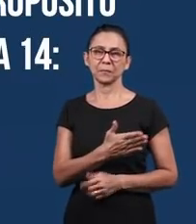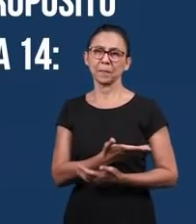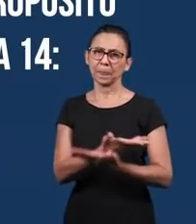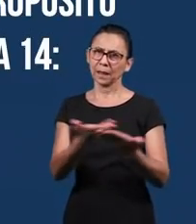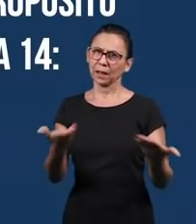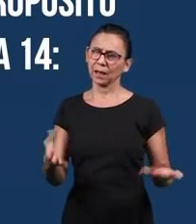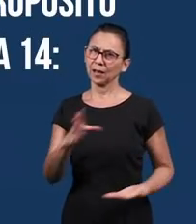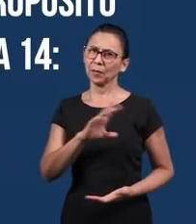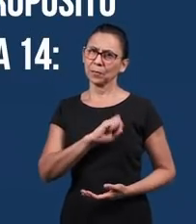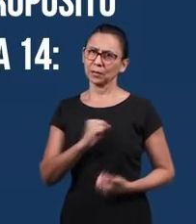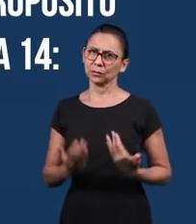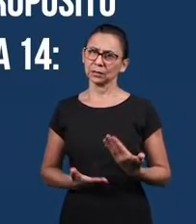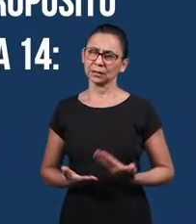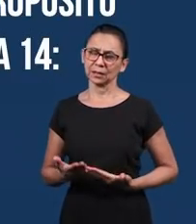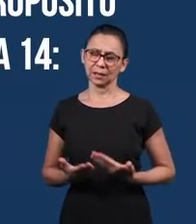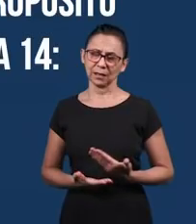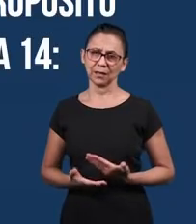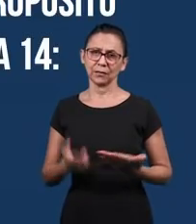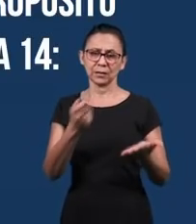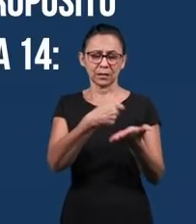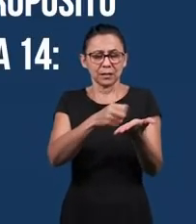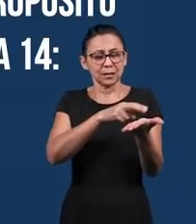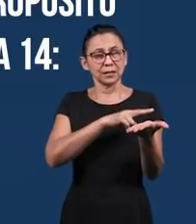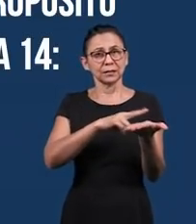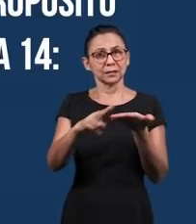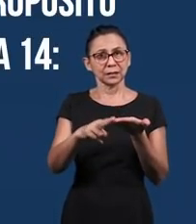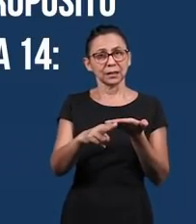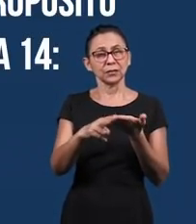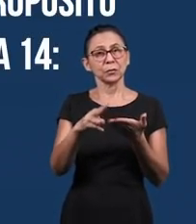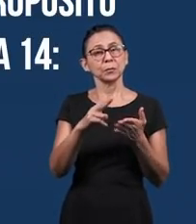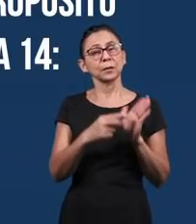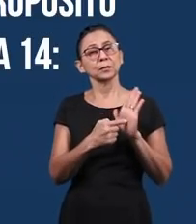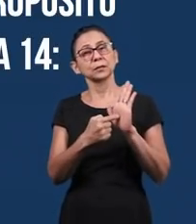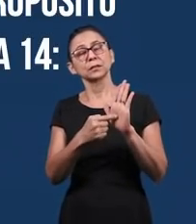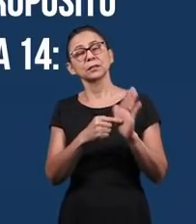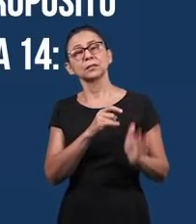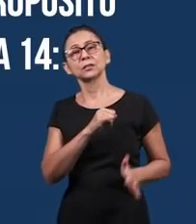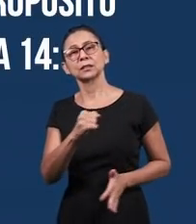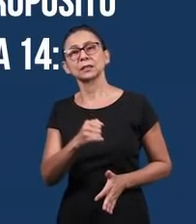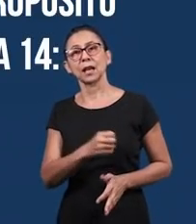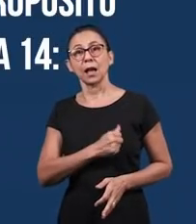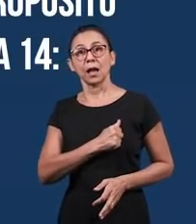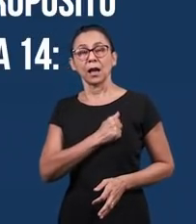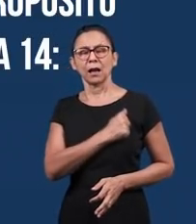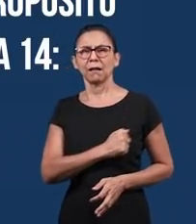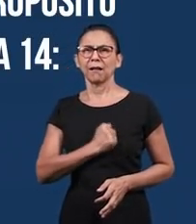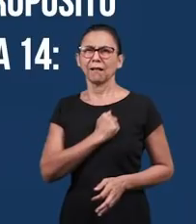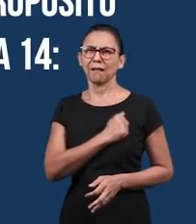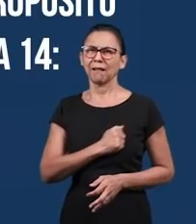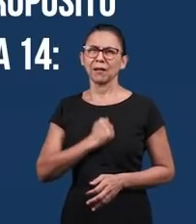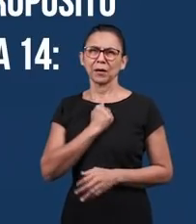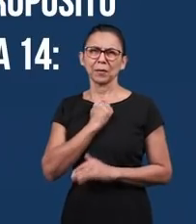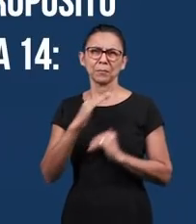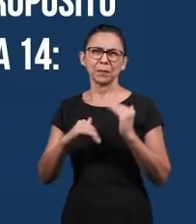Amados hermanos de la iglesia Florencia, escribo esta carta para decir a los hermanos que la nostalgia aumenta cada día,